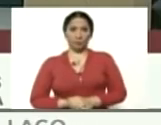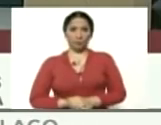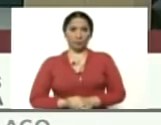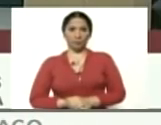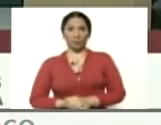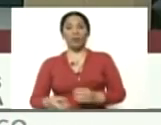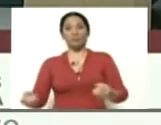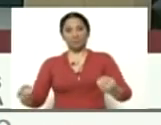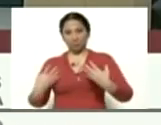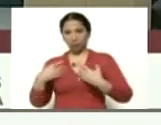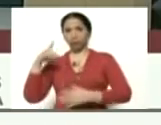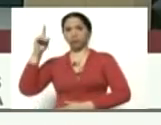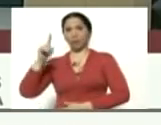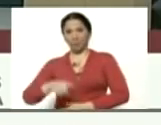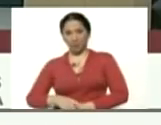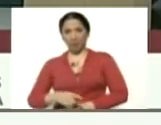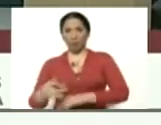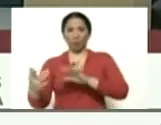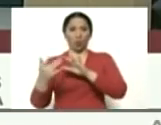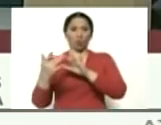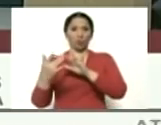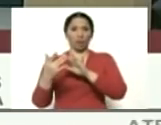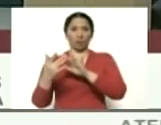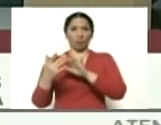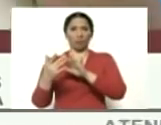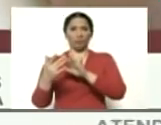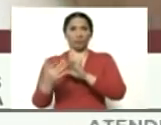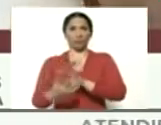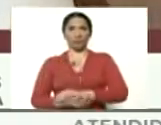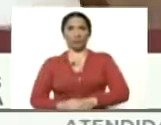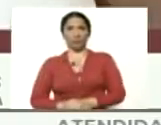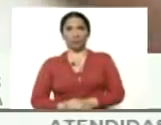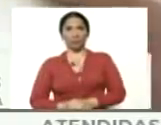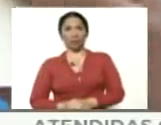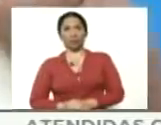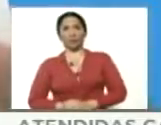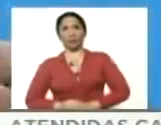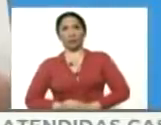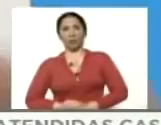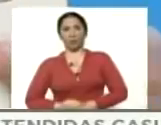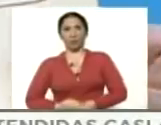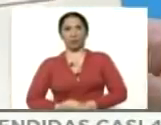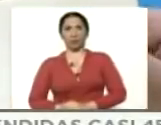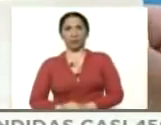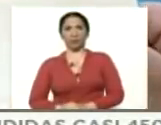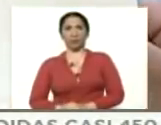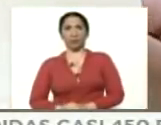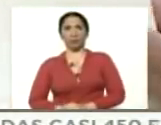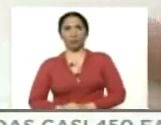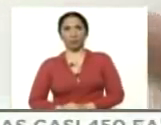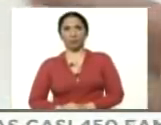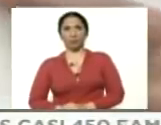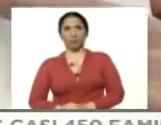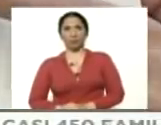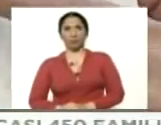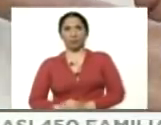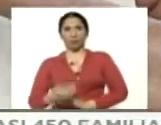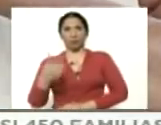fueron infectadas al estar en contacto. De este grupo, de 34 pacientes en